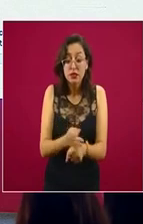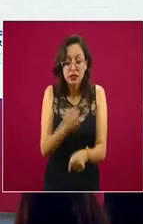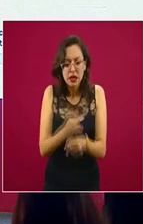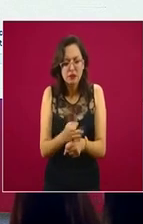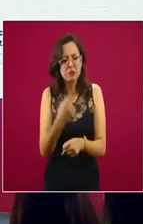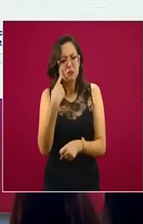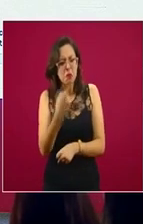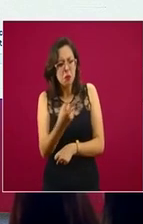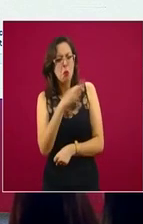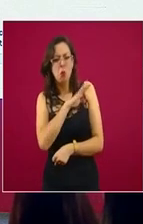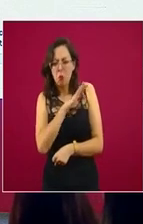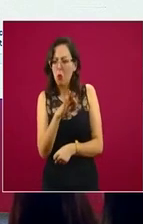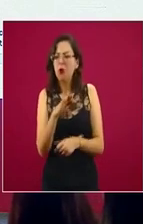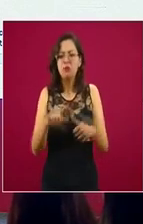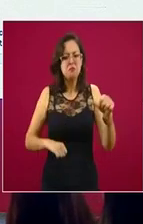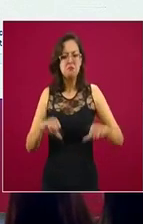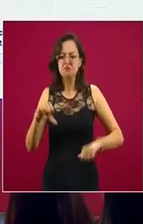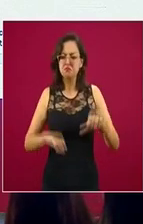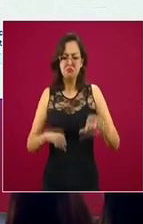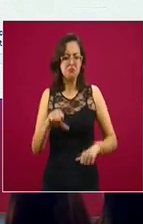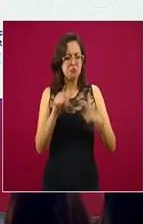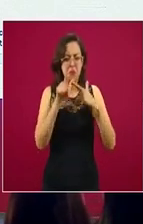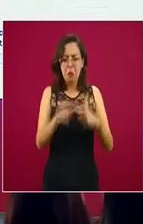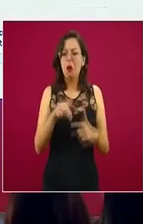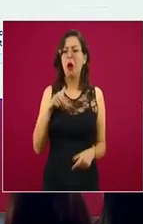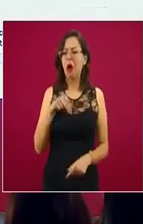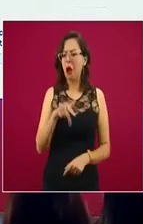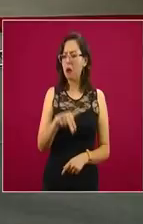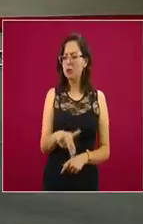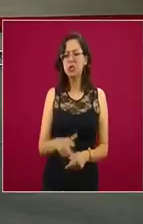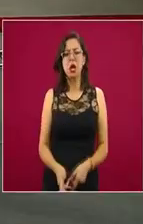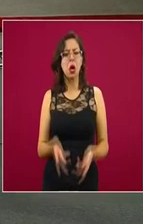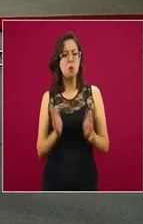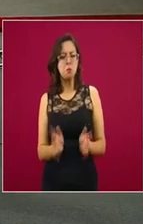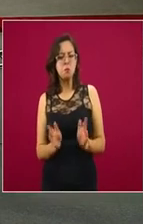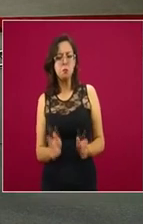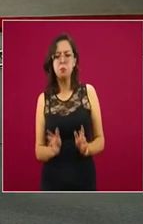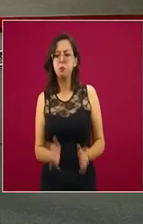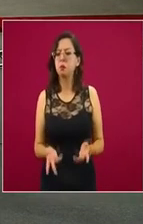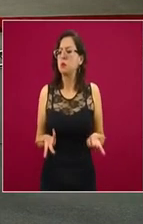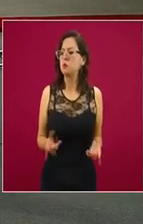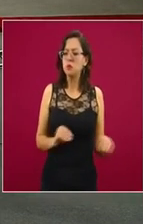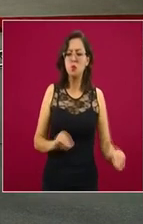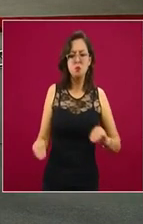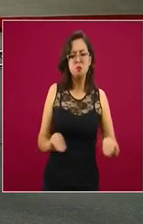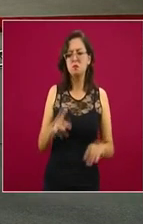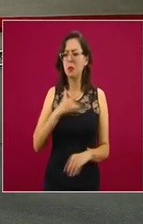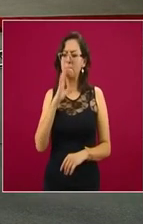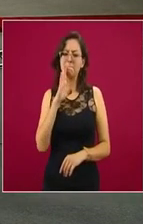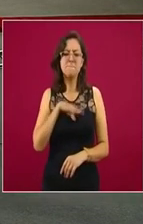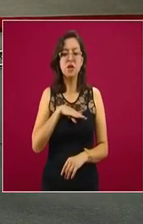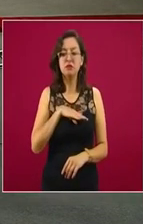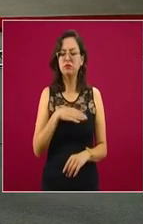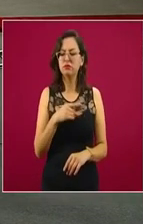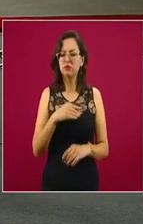como capaz de realizar todas sus actividades, puede caminar, puede platicar, puede moverse, no se siente mal